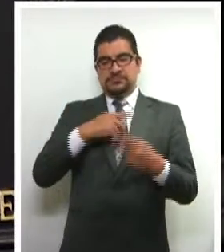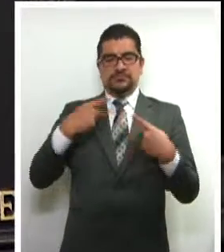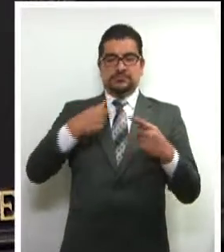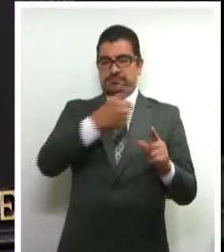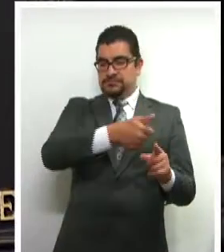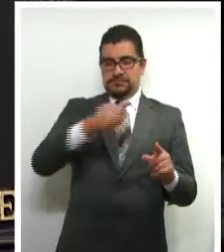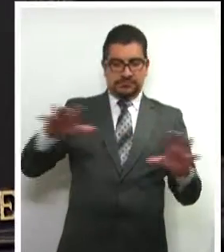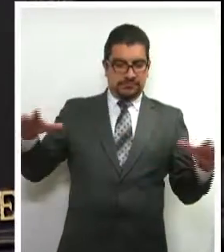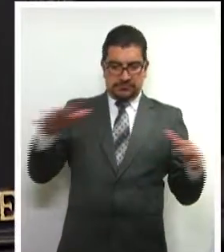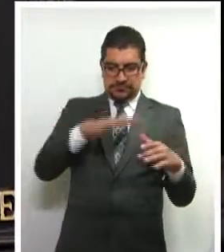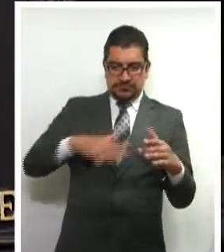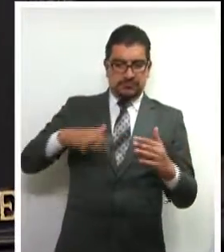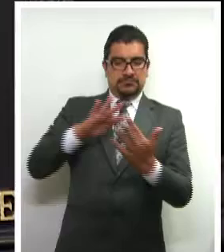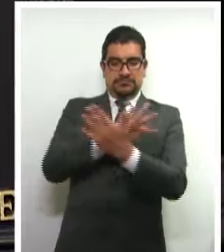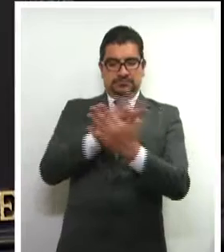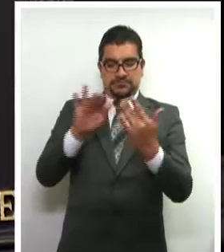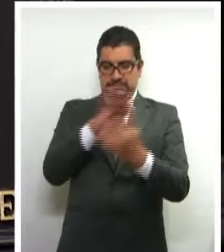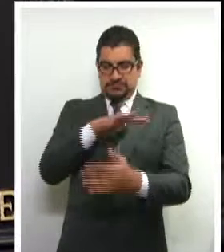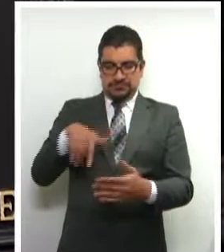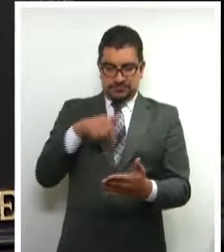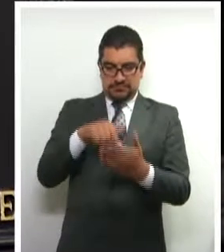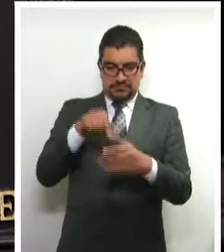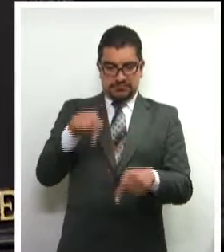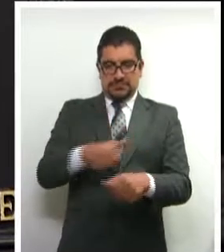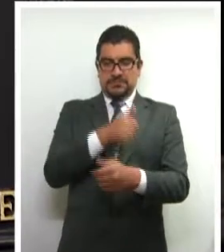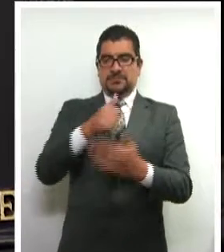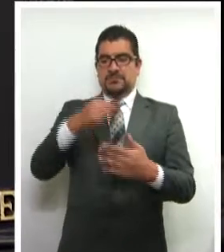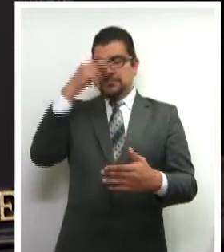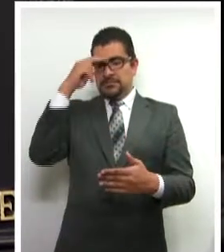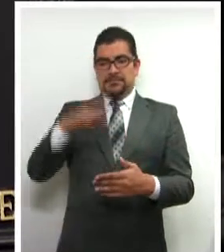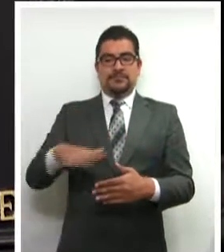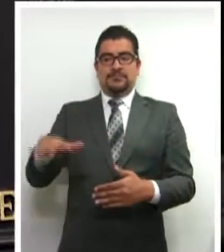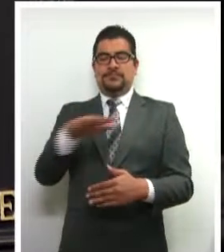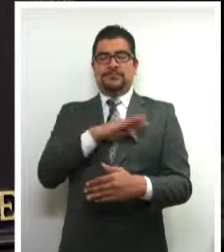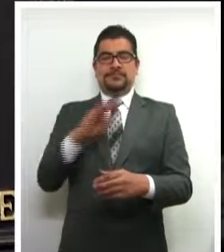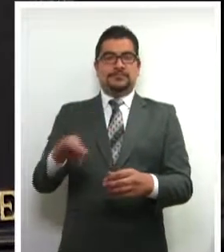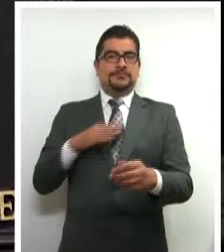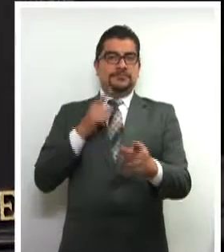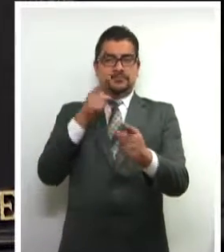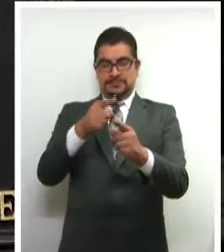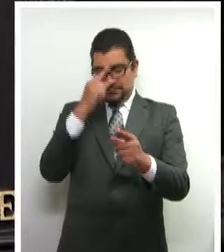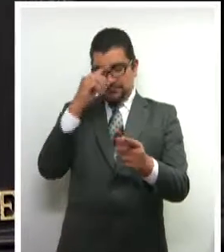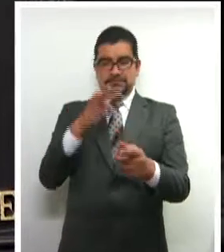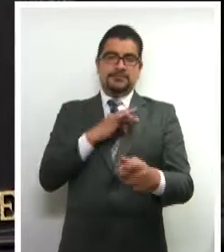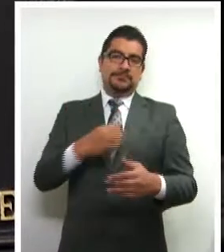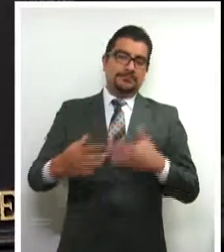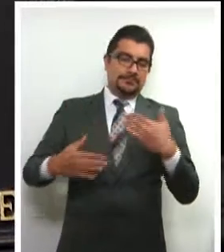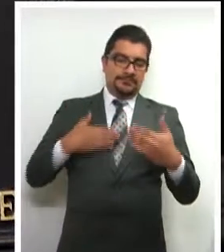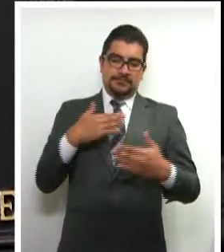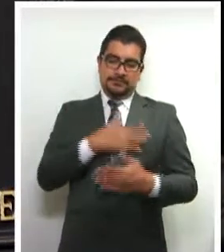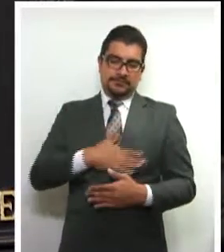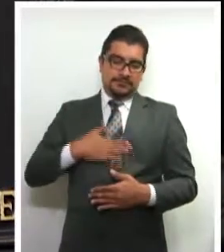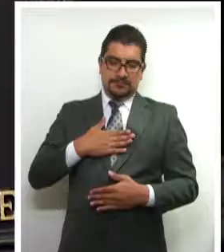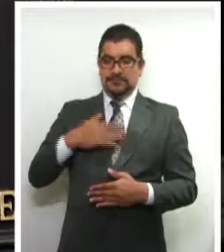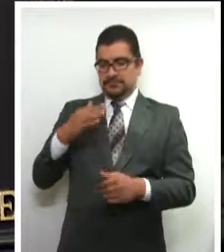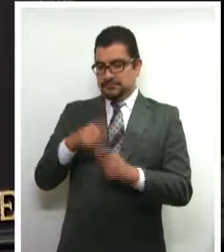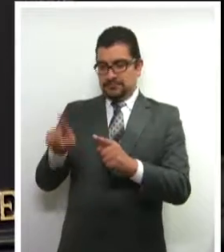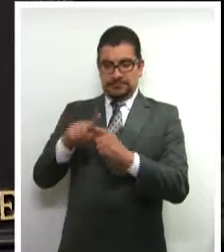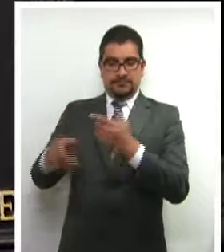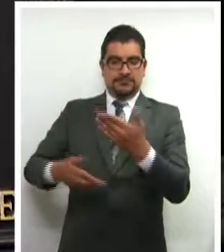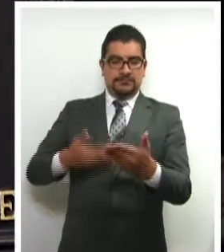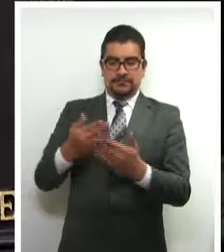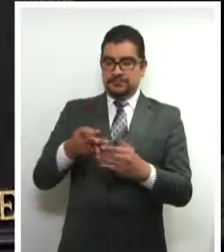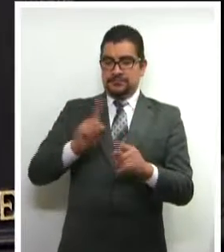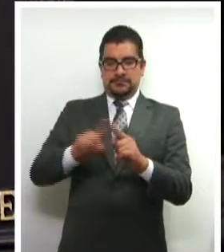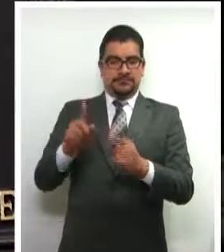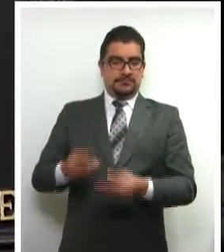personas que habitamos y transitamos en esta ciudad capital logremos ejercer y gozar de manera adecuada de todos y cada uno de